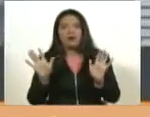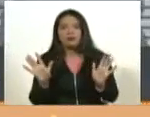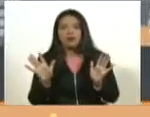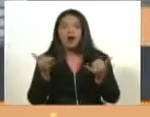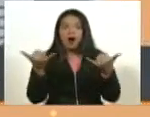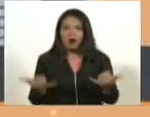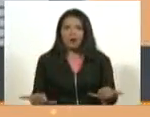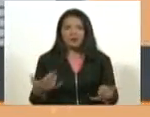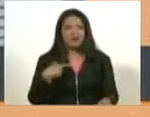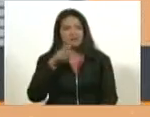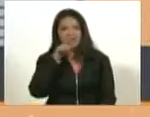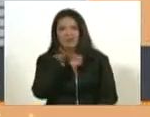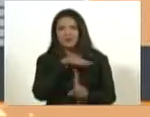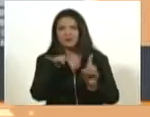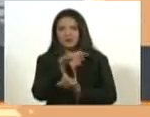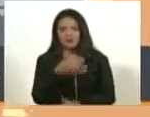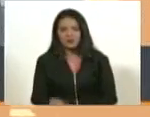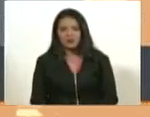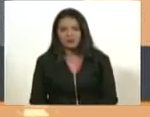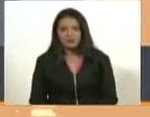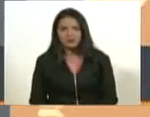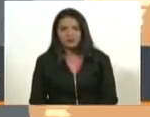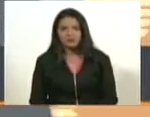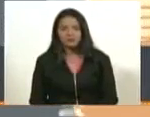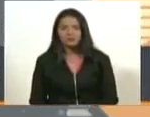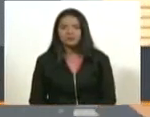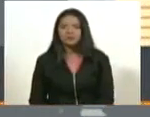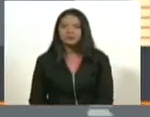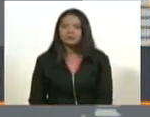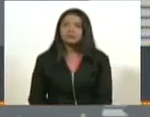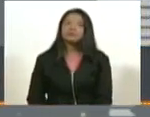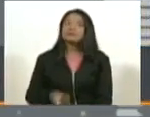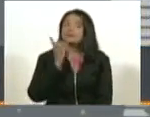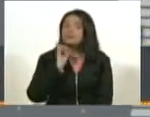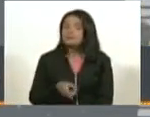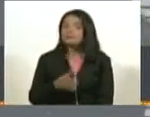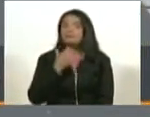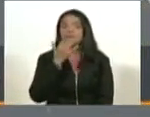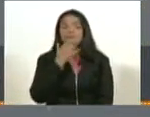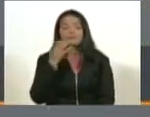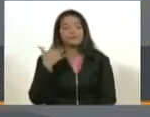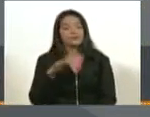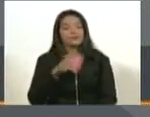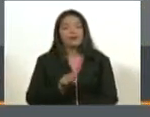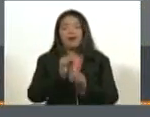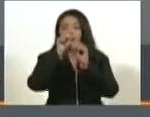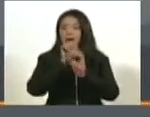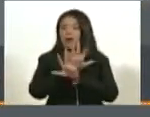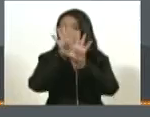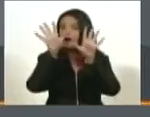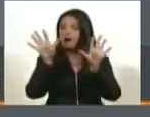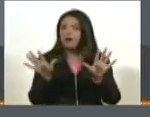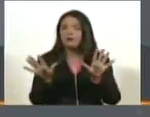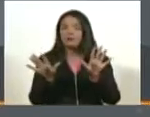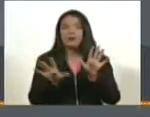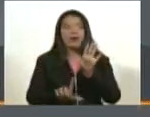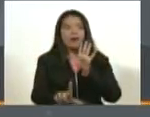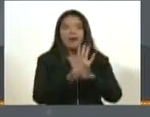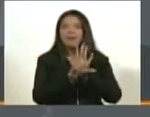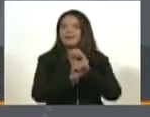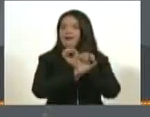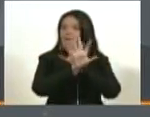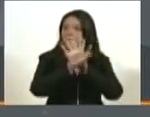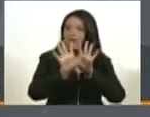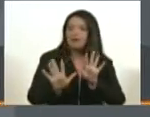estamos viviendo. Frente a eso debe haber instrumentos sumamente claros. Que